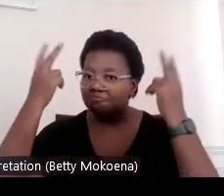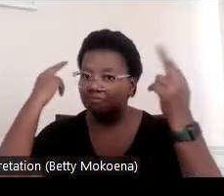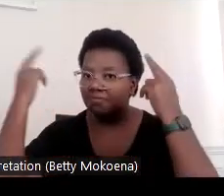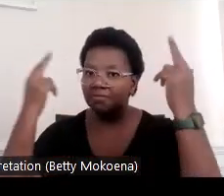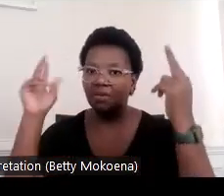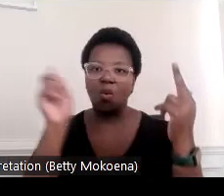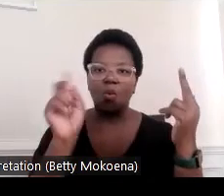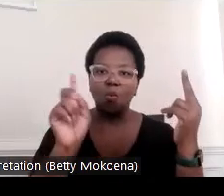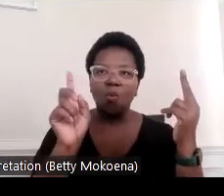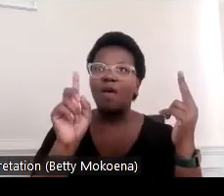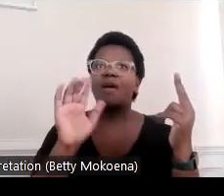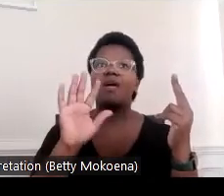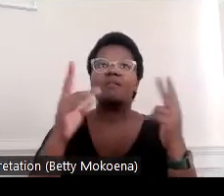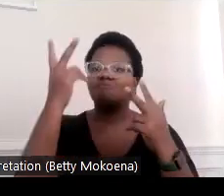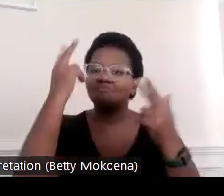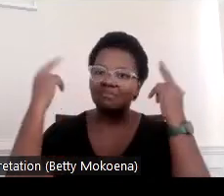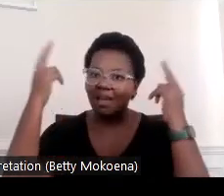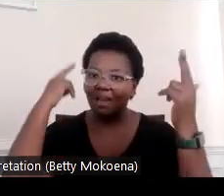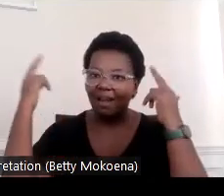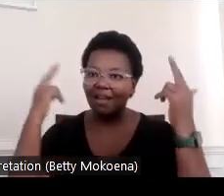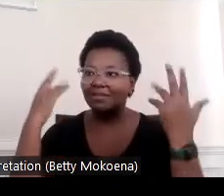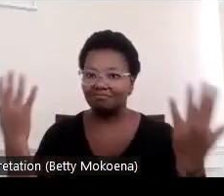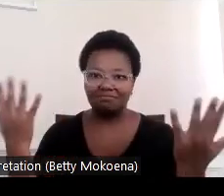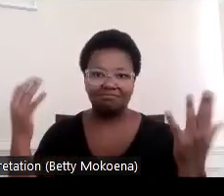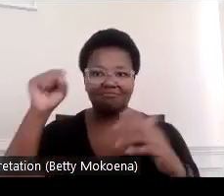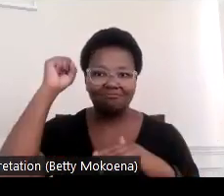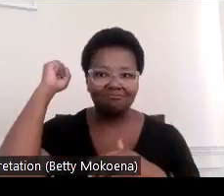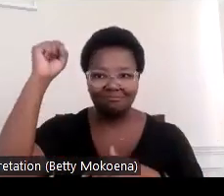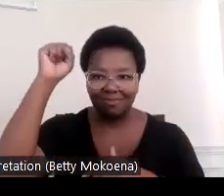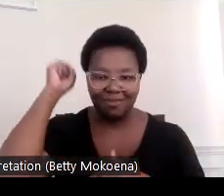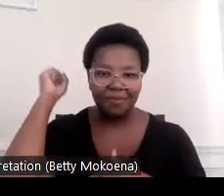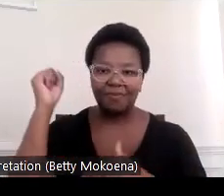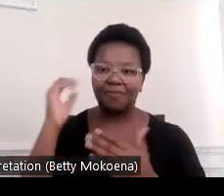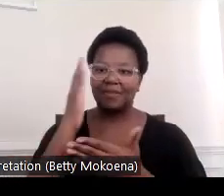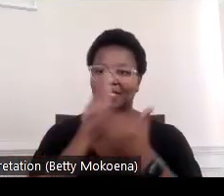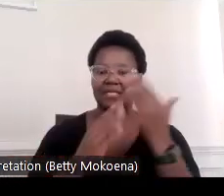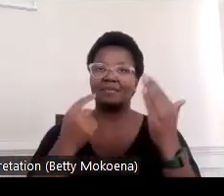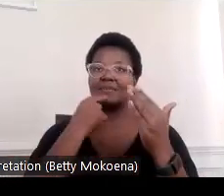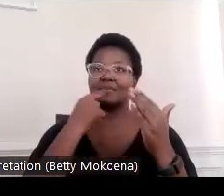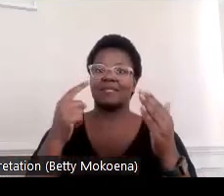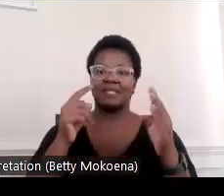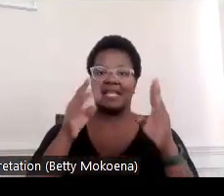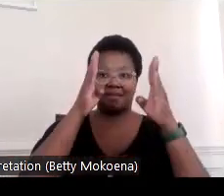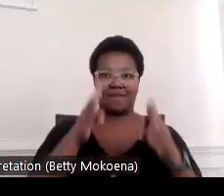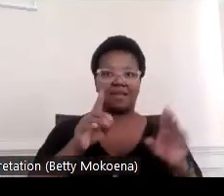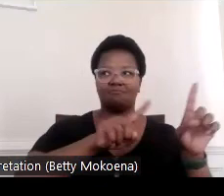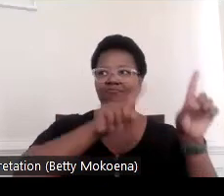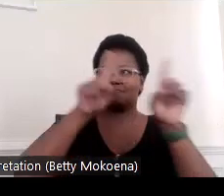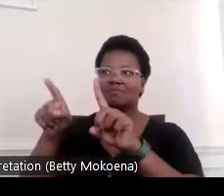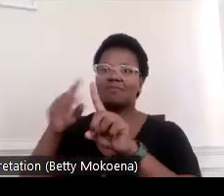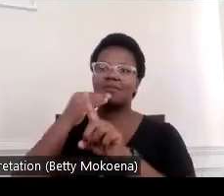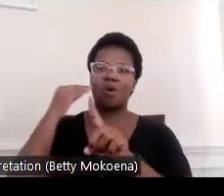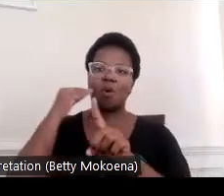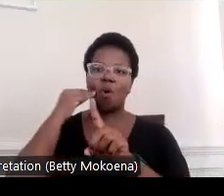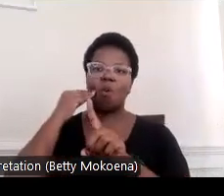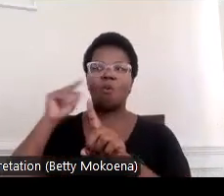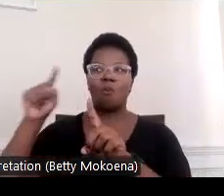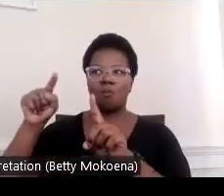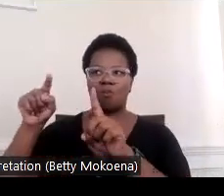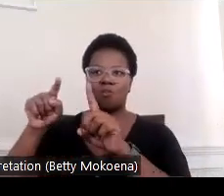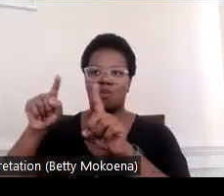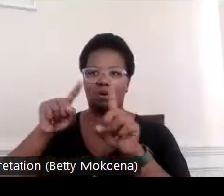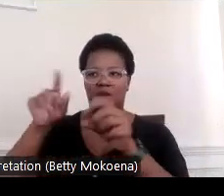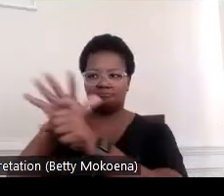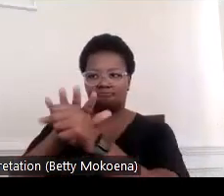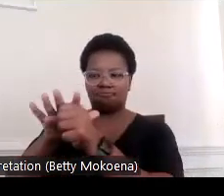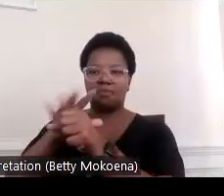sería donde ir a conseguir ser un corte de cabello sé que para muchos proveedores sé que hay alguien que viene al hogar